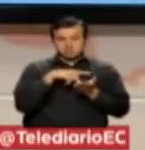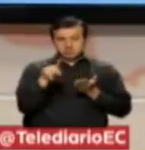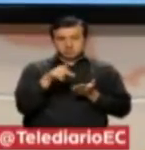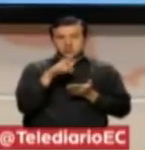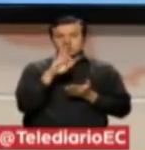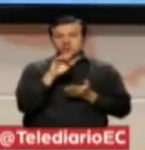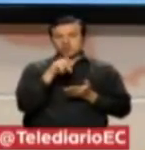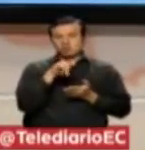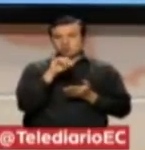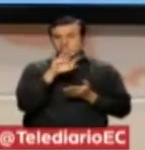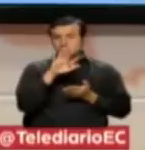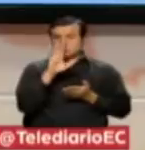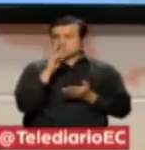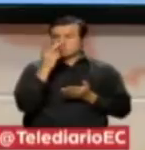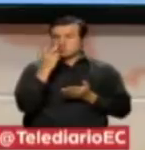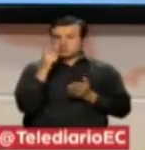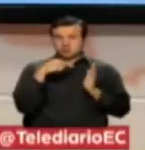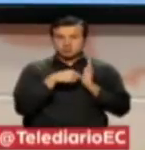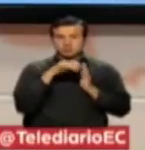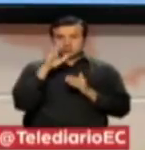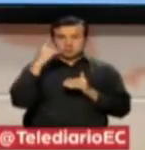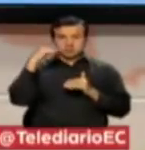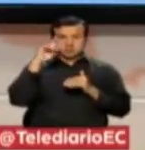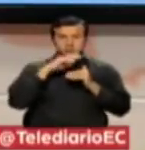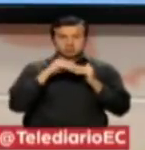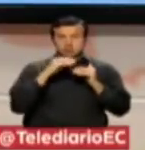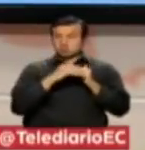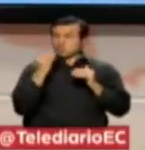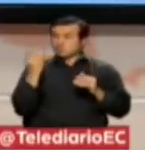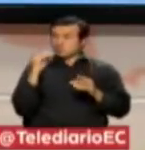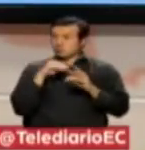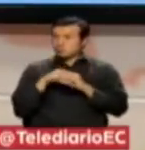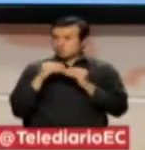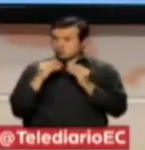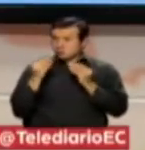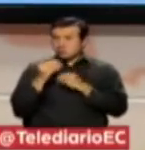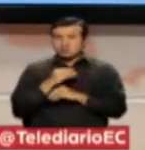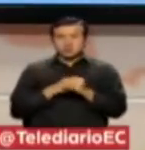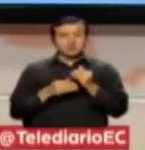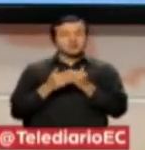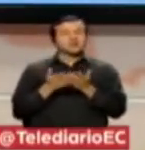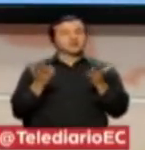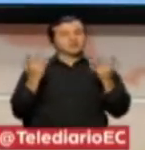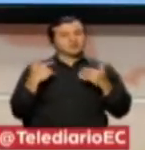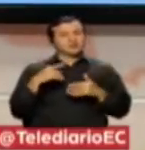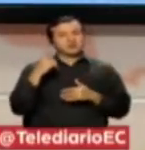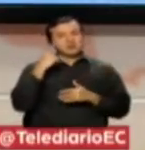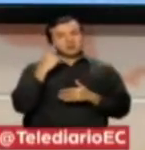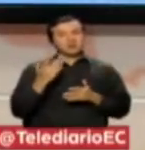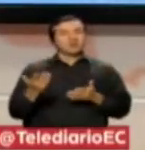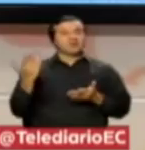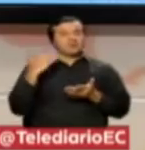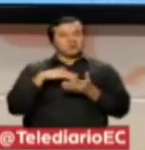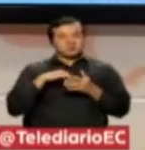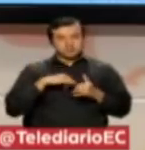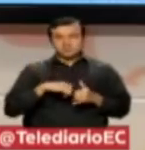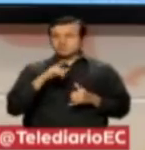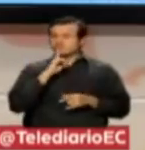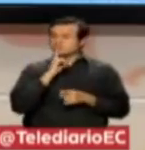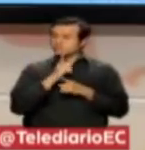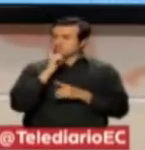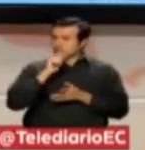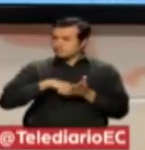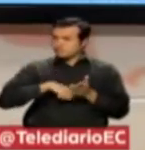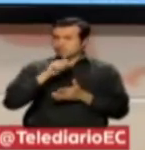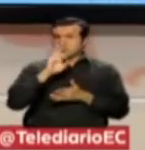señor Topic, la que entregó estos 13.5 millones de dólares. Y es ese dinero que está devolviendo Topic. Es decir, otra vez, solamente... Ese es un hecho confirmado, el